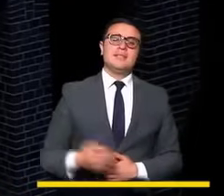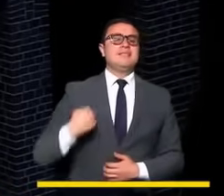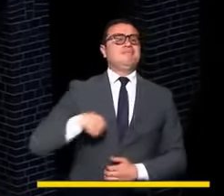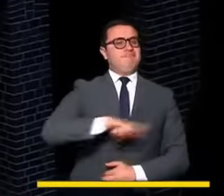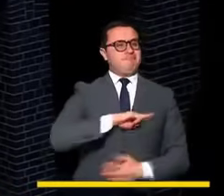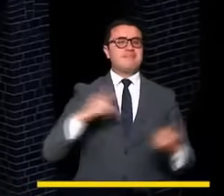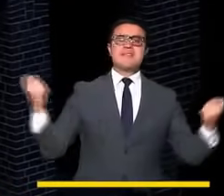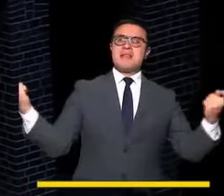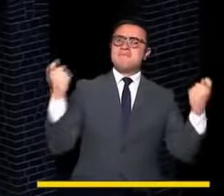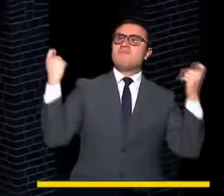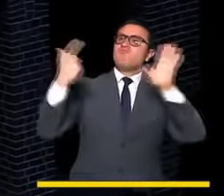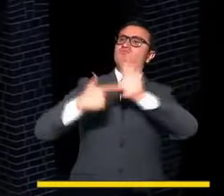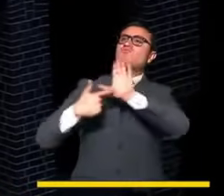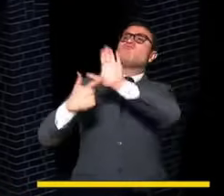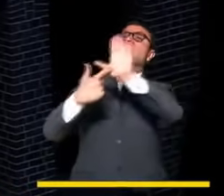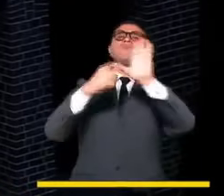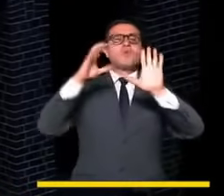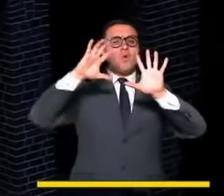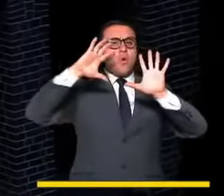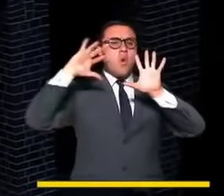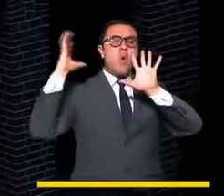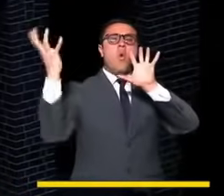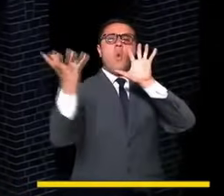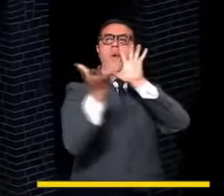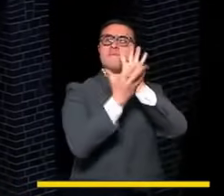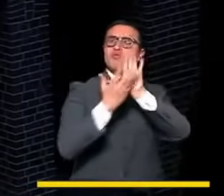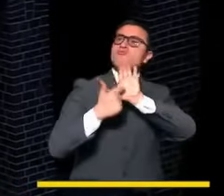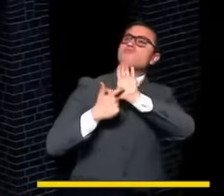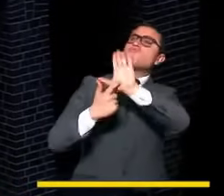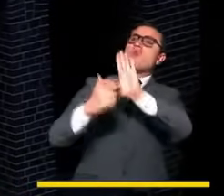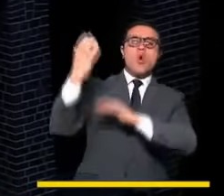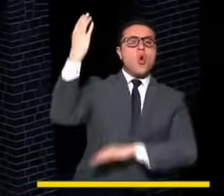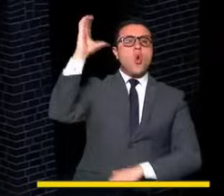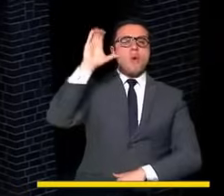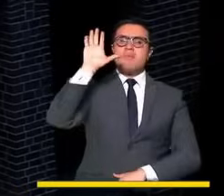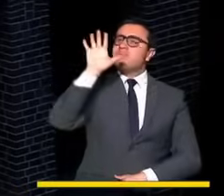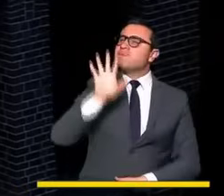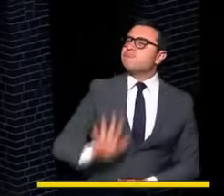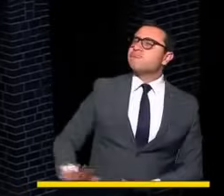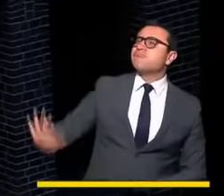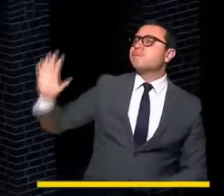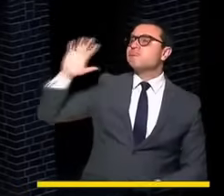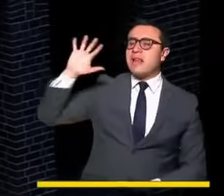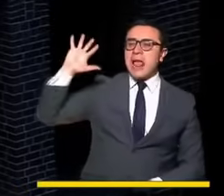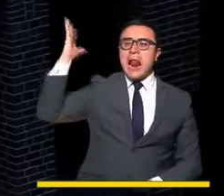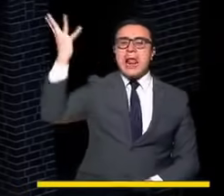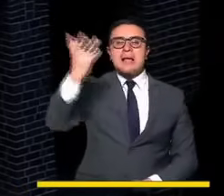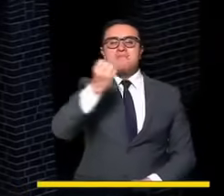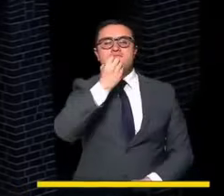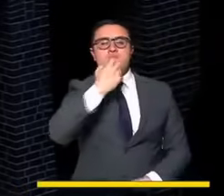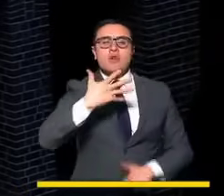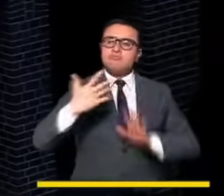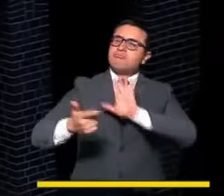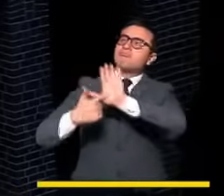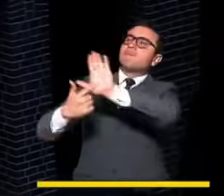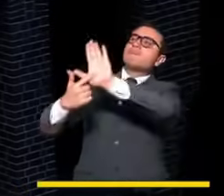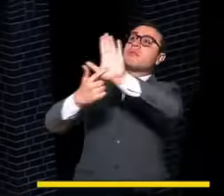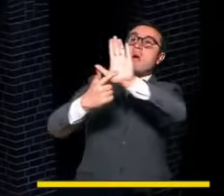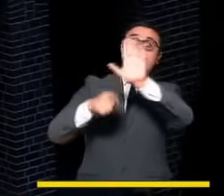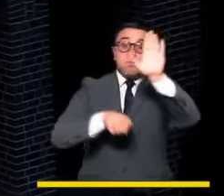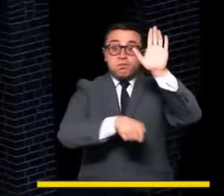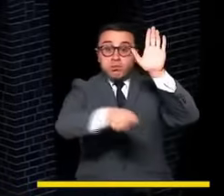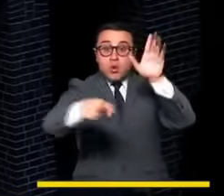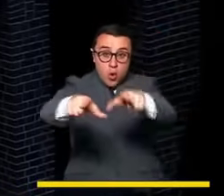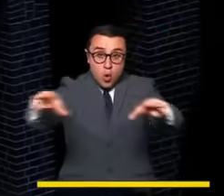la campaña vender a Colombia, exponer a Colombia, hacer a conocer a Colombia en los sitios donde podríamos generar